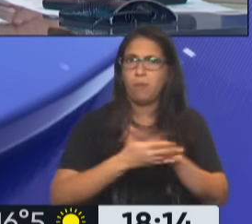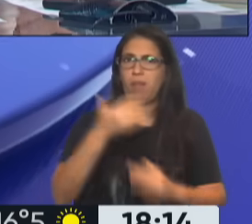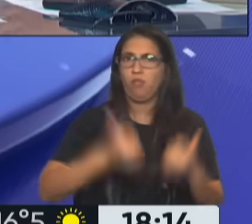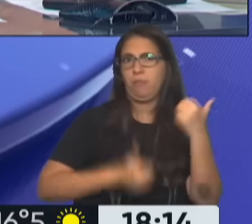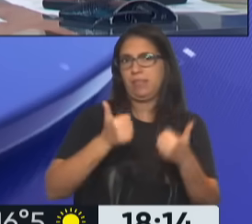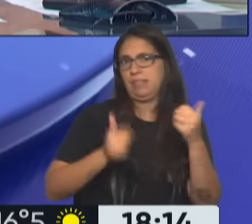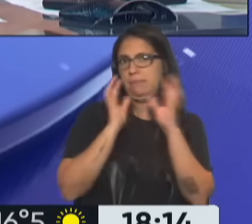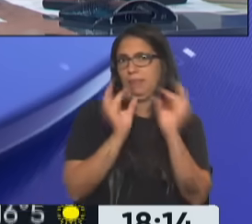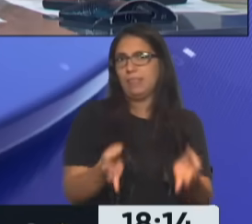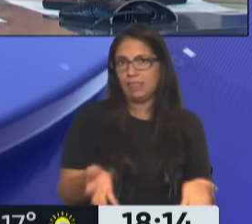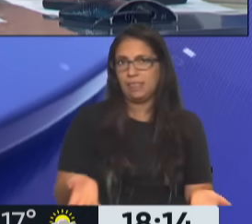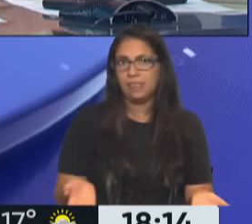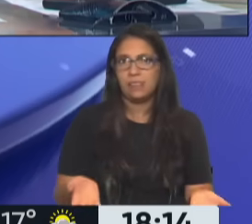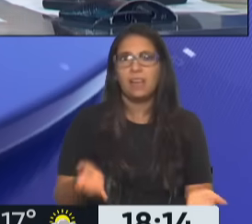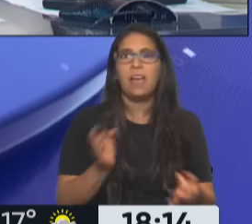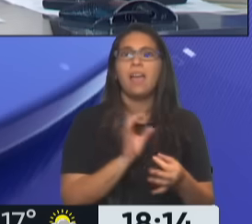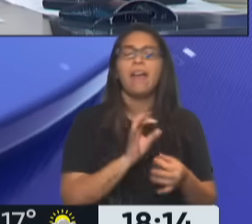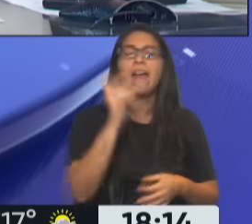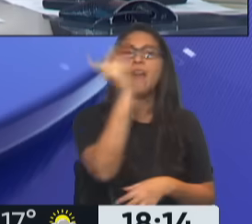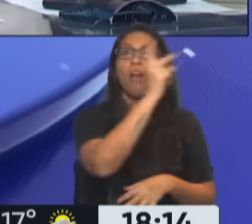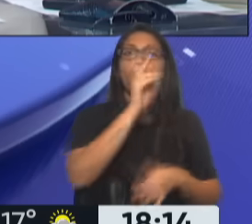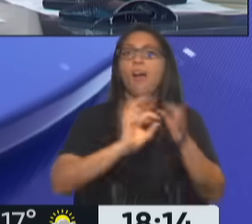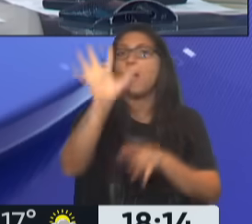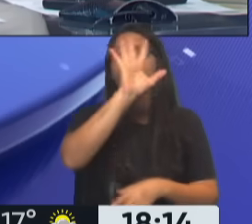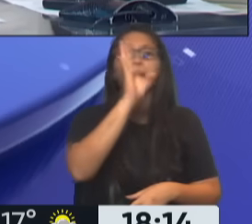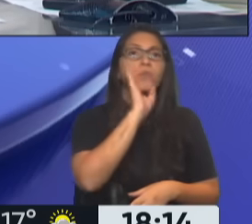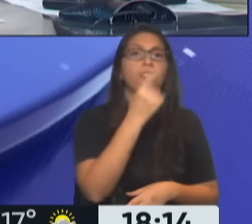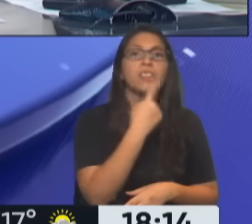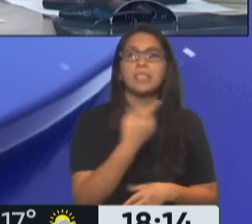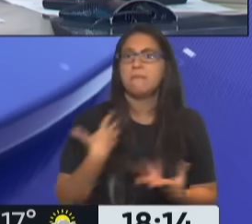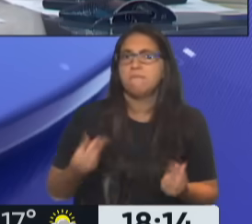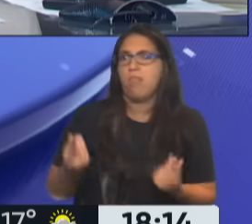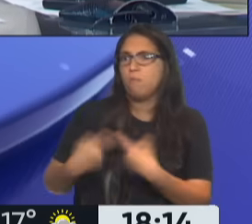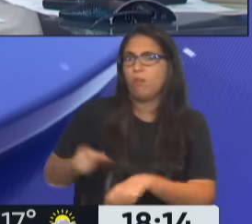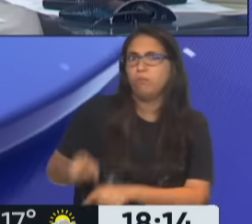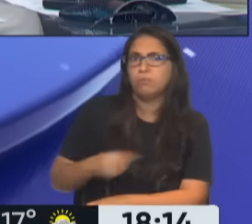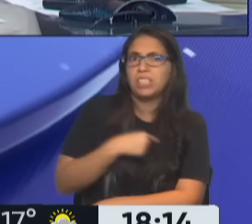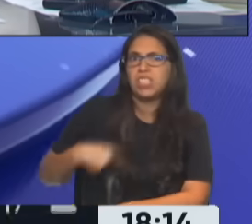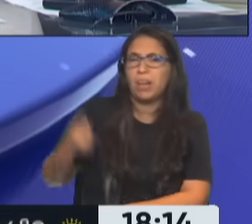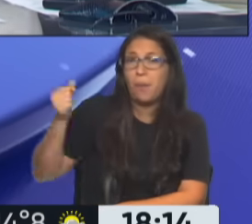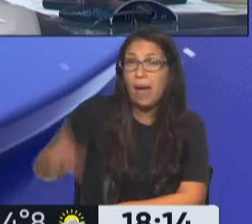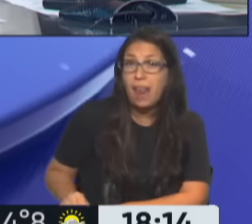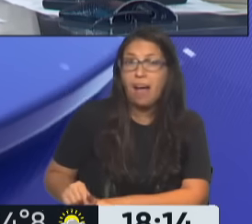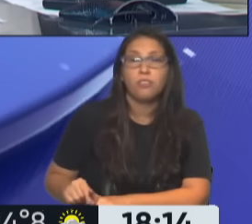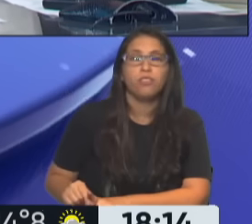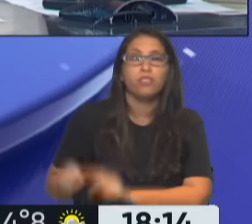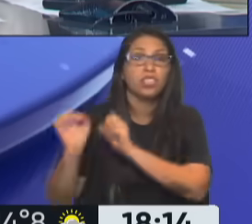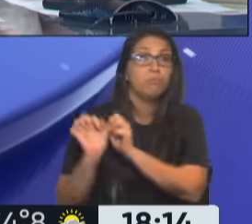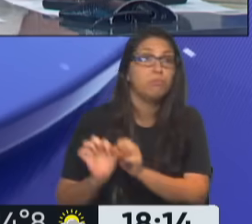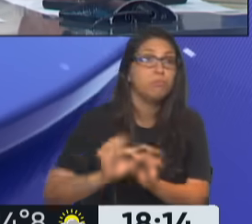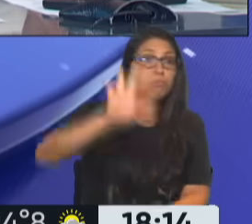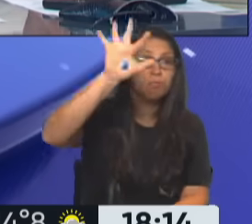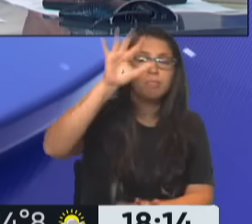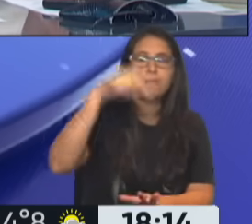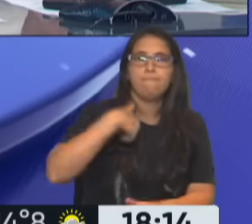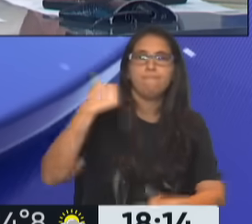está viendo. Esto, lo que dicen desde Europa y Estados Unidos es, bueno, el temor es que lleguen los productos chinos muy baratos y no podamos competirle, básicamente.